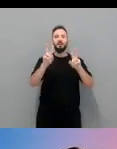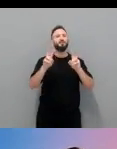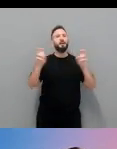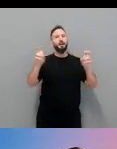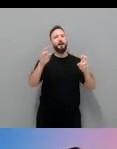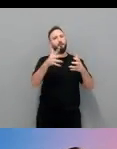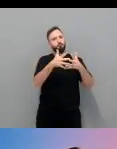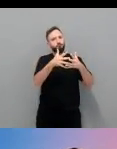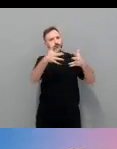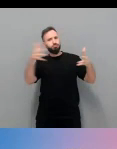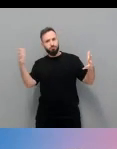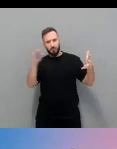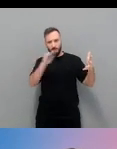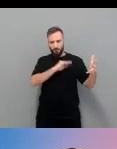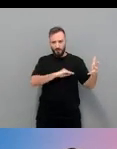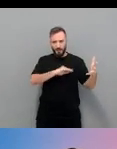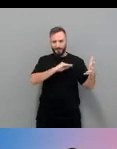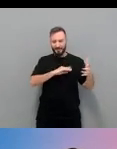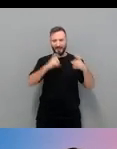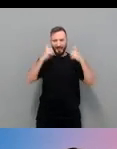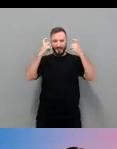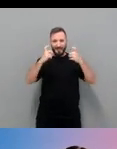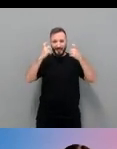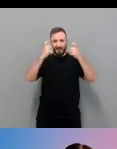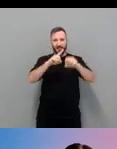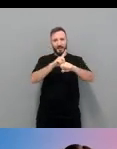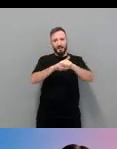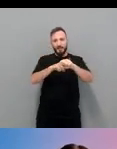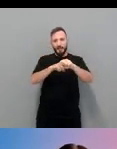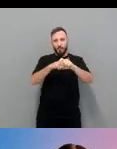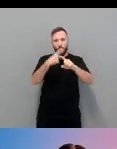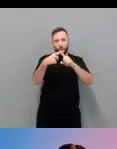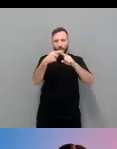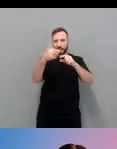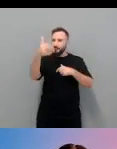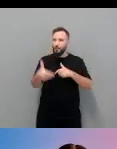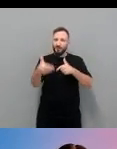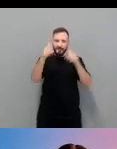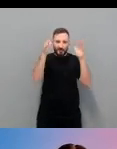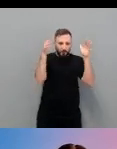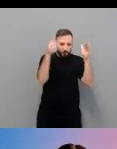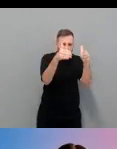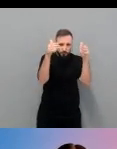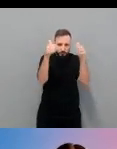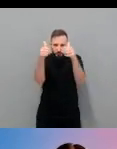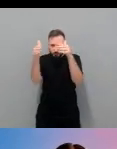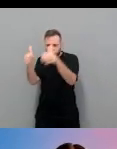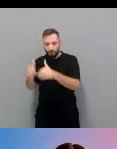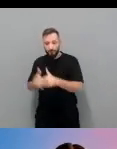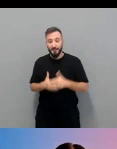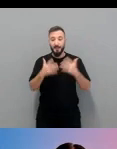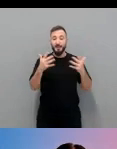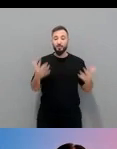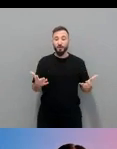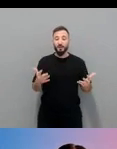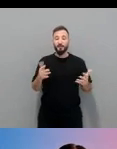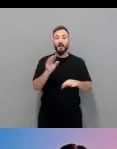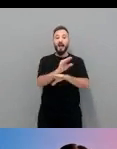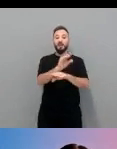intentar ceñirme a lo más importante, ¿vale? Entonces, las ayudas